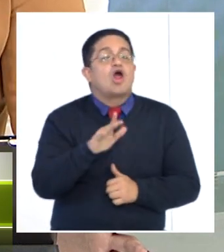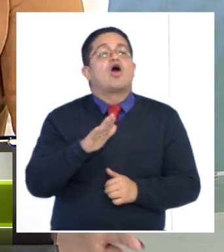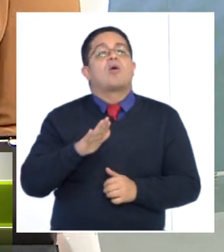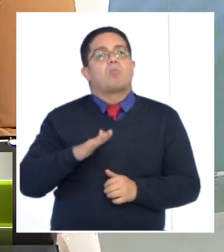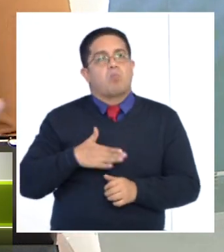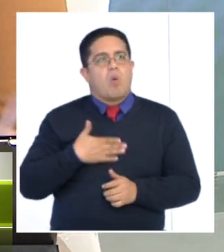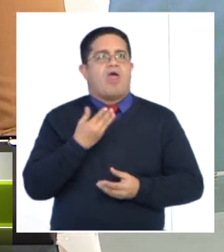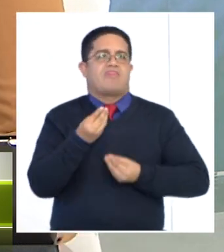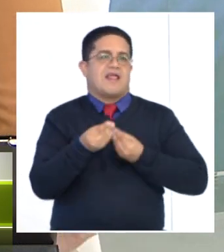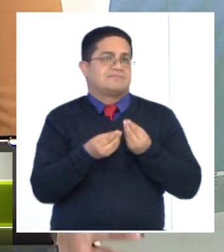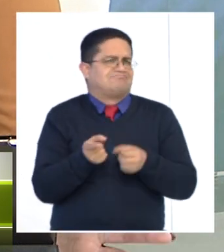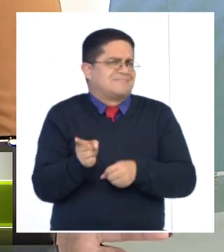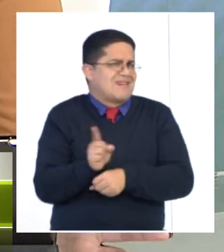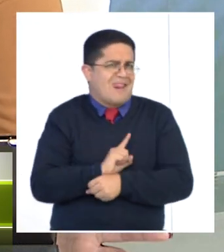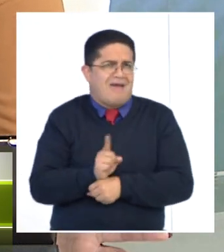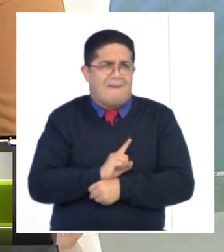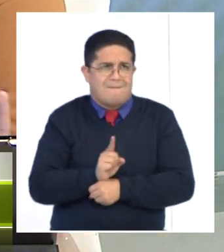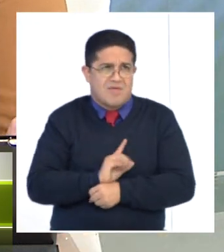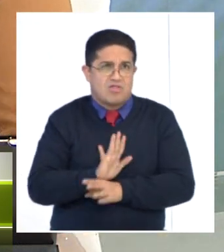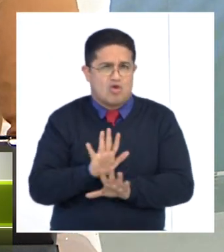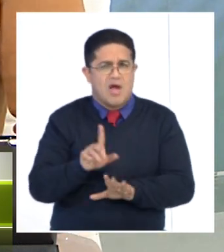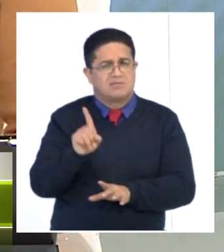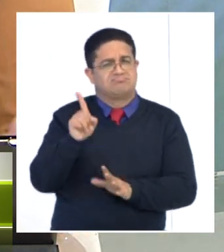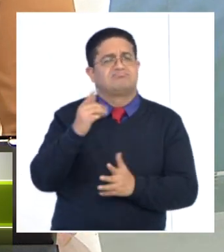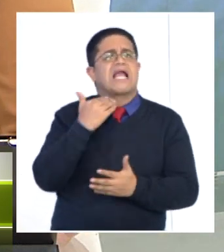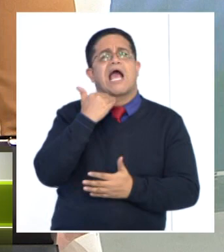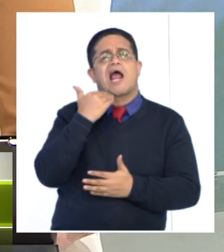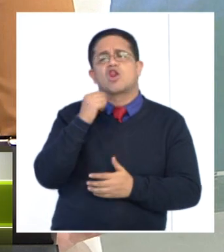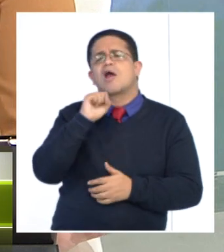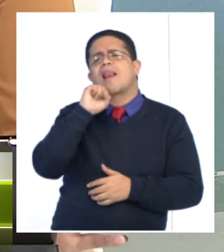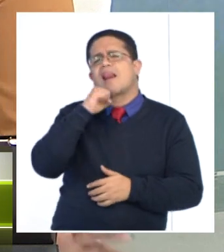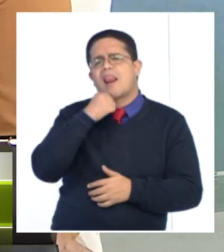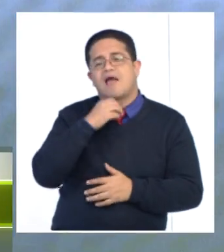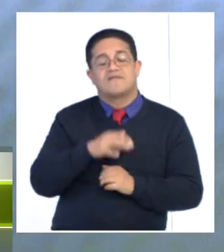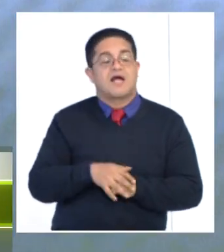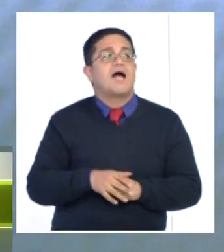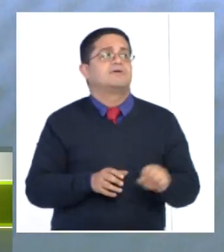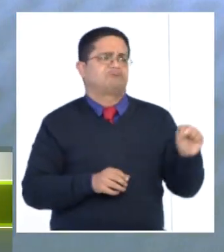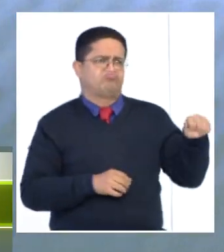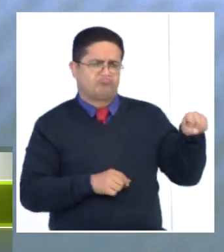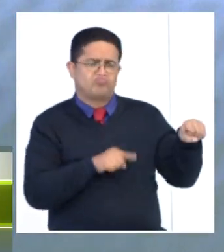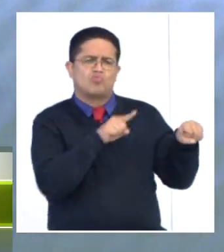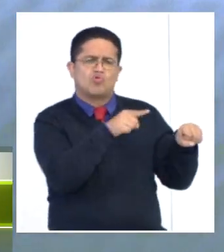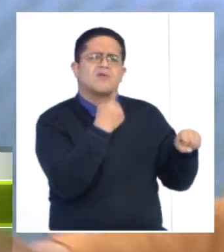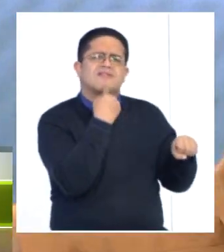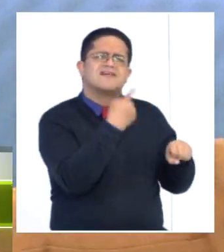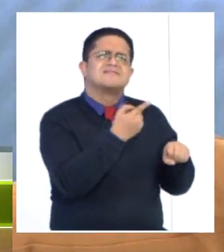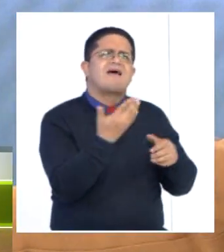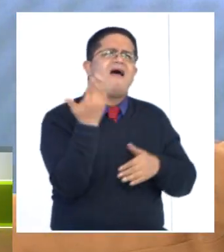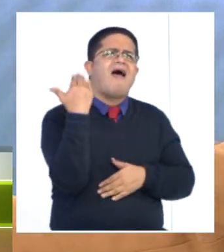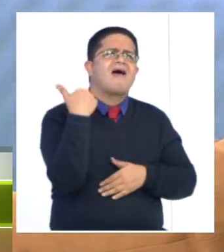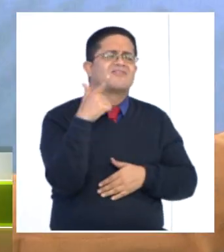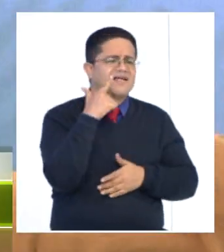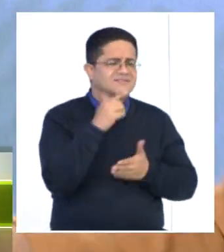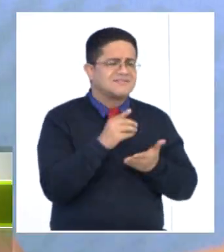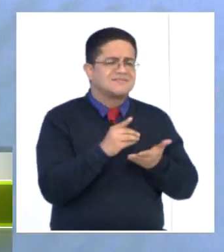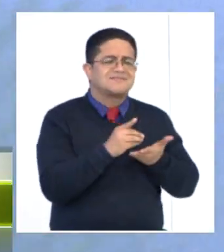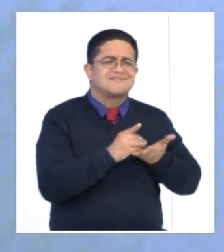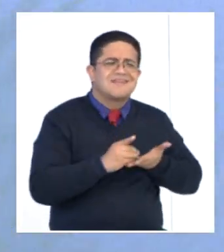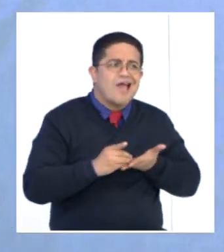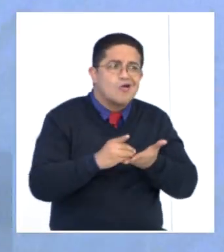mejor manera y lo más rápido posible, ¿no? O sea, es como que claves del éxito. Tú mencionabas en el segmento anterior que un